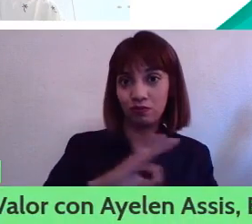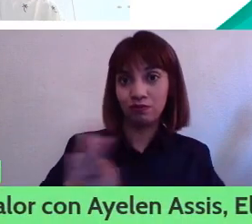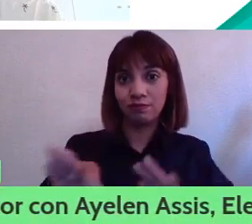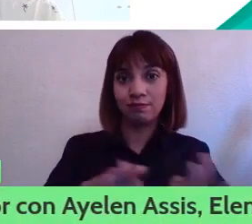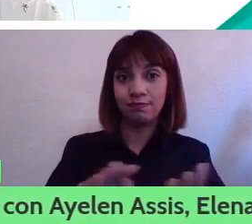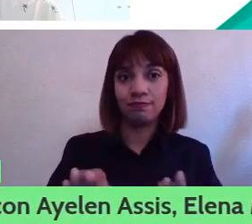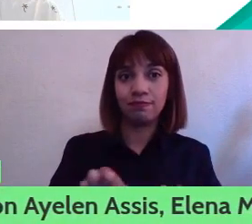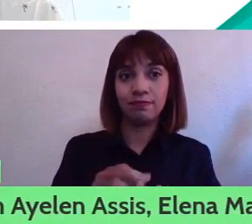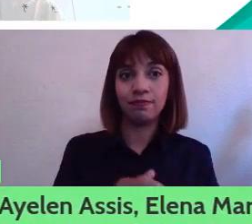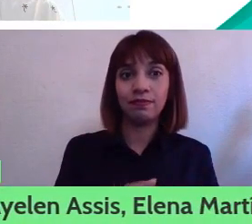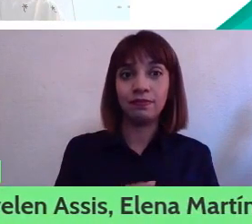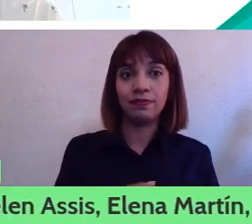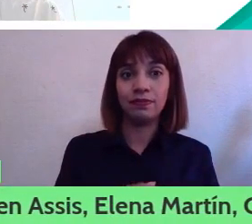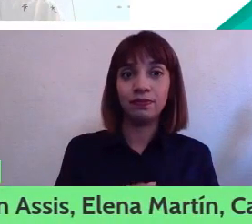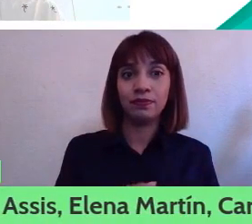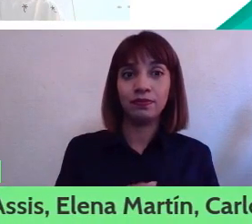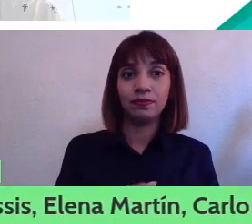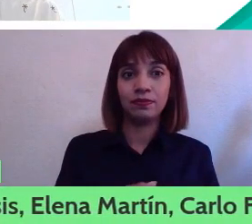¿Y